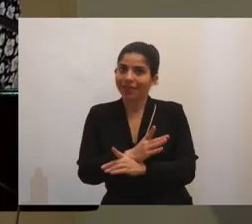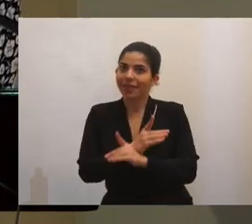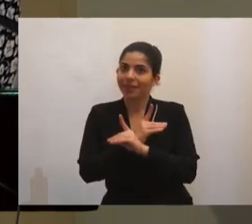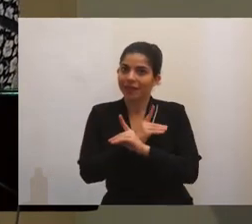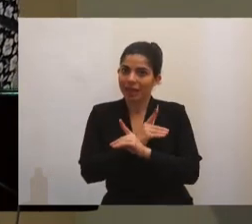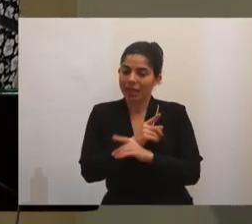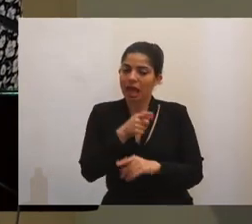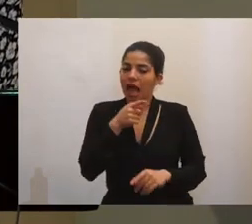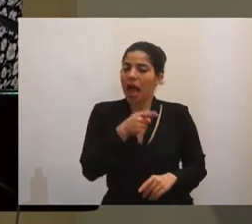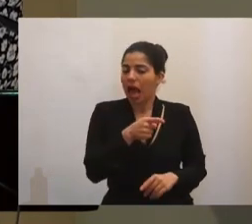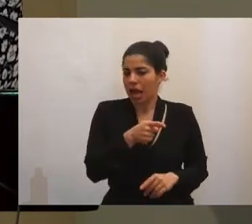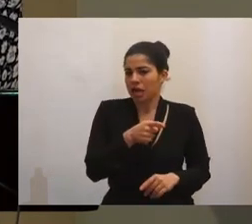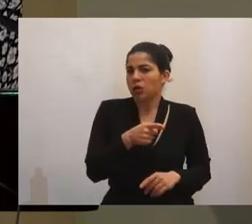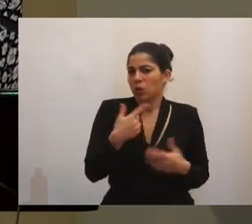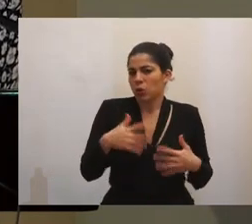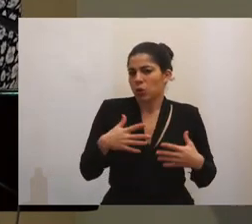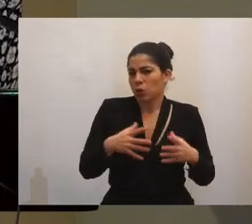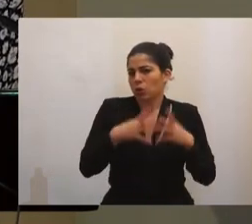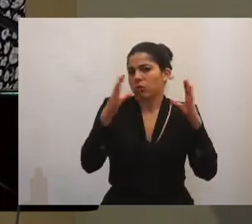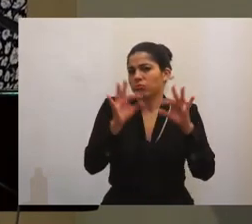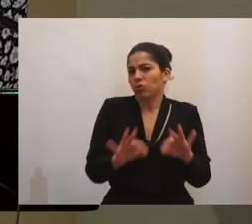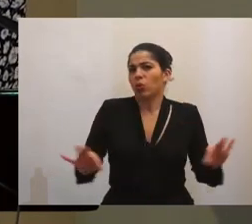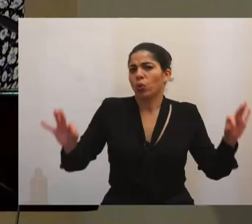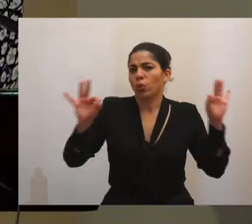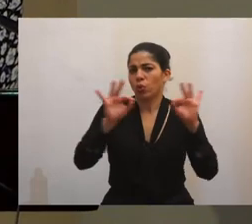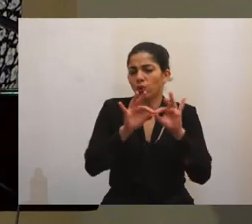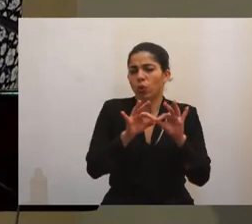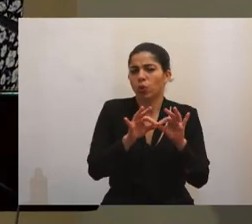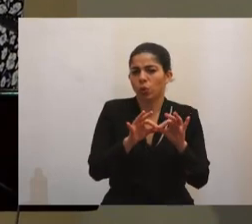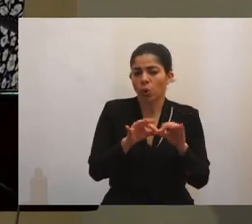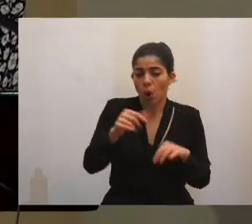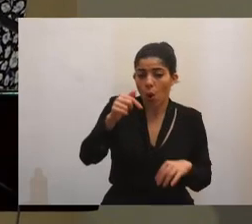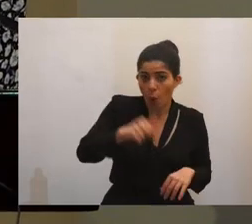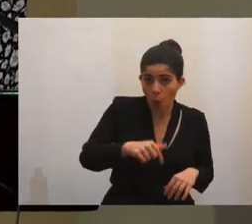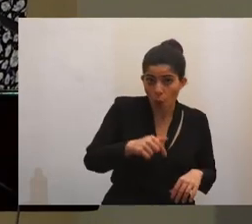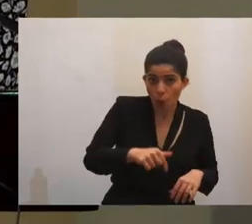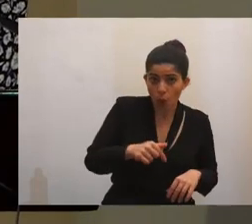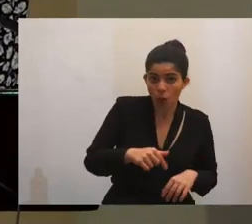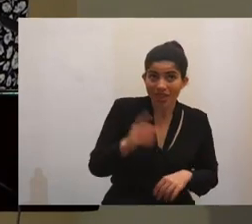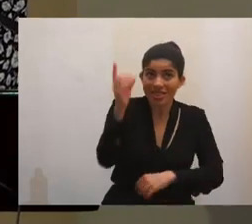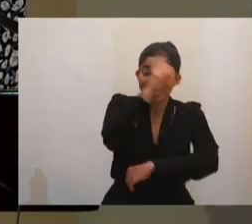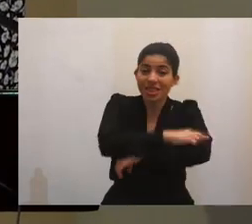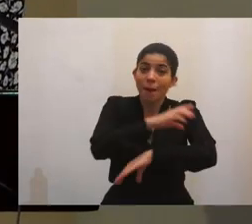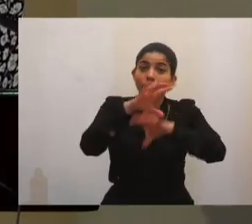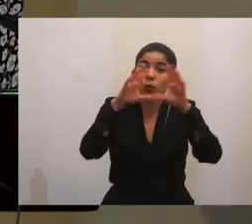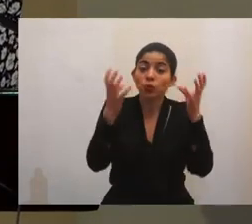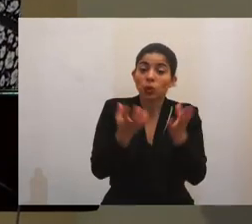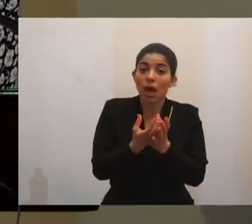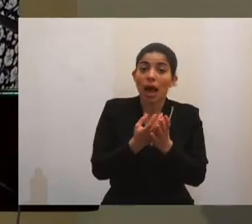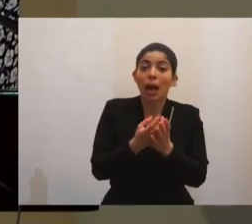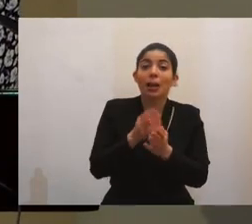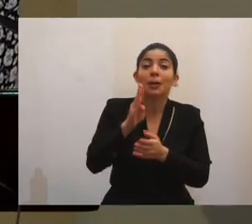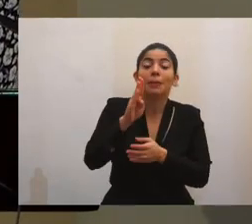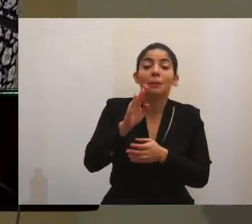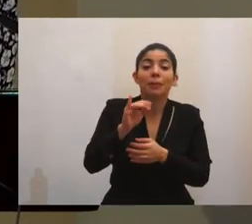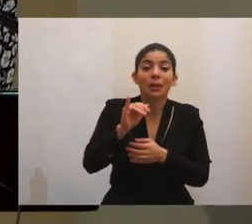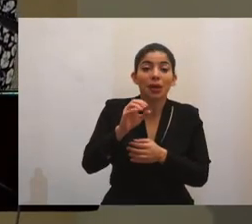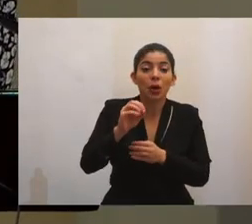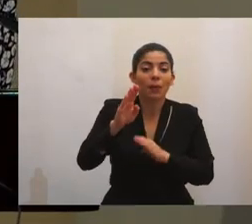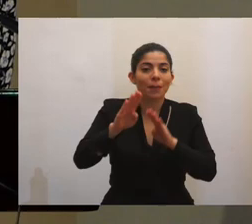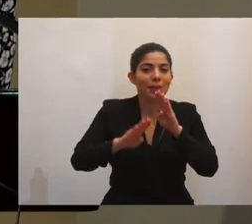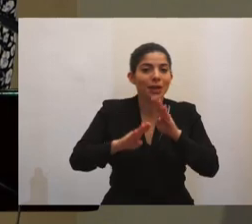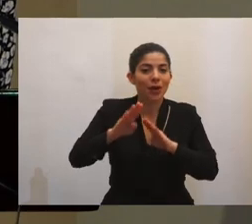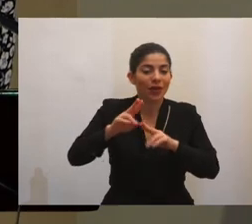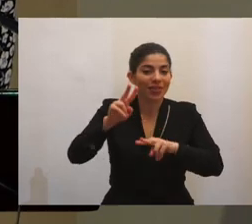Creo que es de una enorme trascendencia lo que hoy en el Día Mundial de la Biodiversidad,